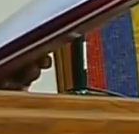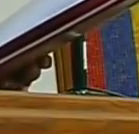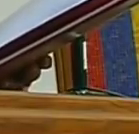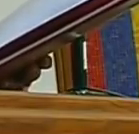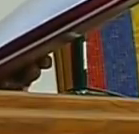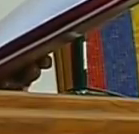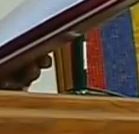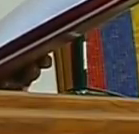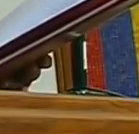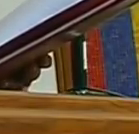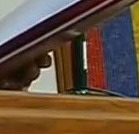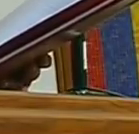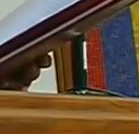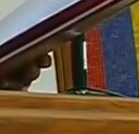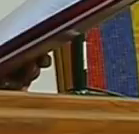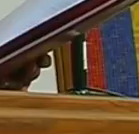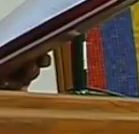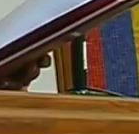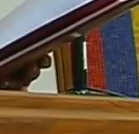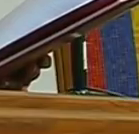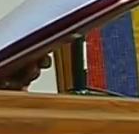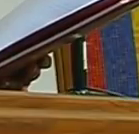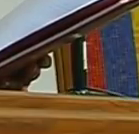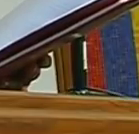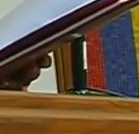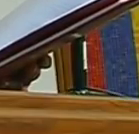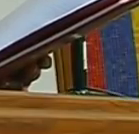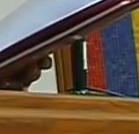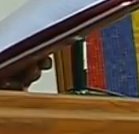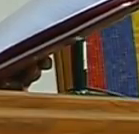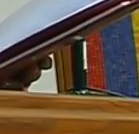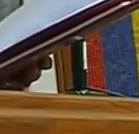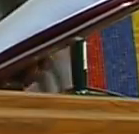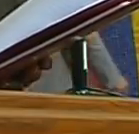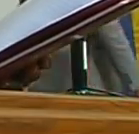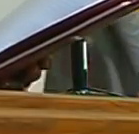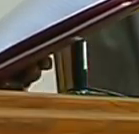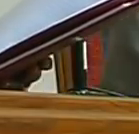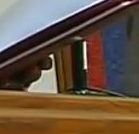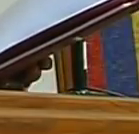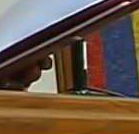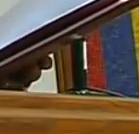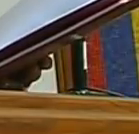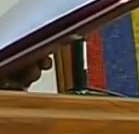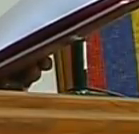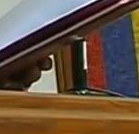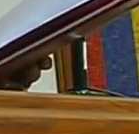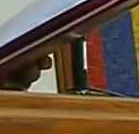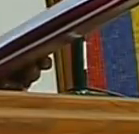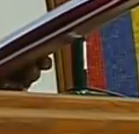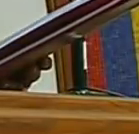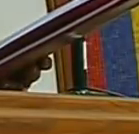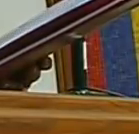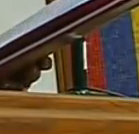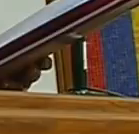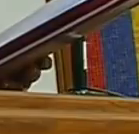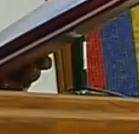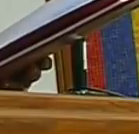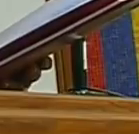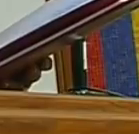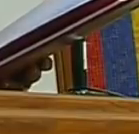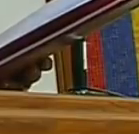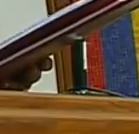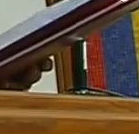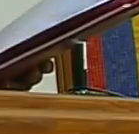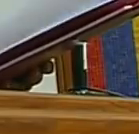desestabilizar nuestra real posibilidad y capacidad de recuperar la economía. Finalmente ratificó la petición